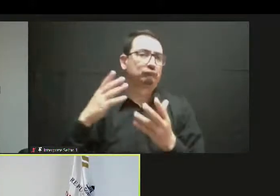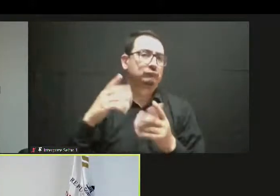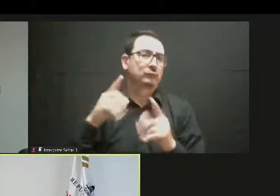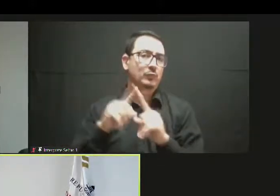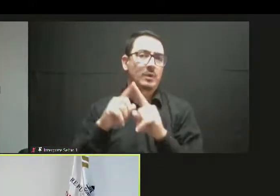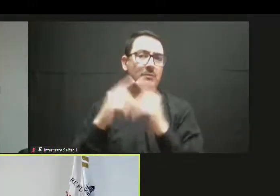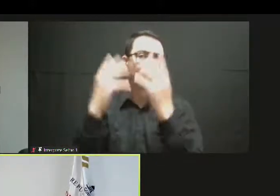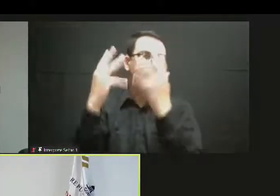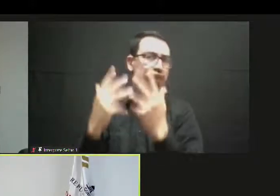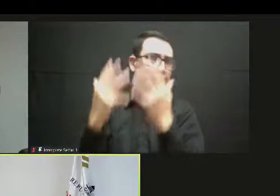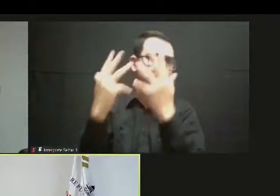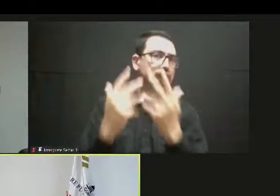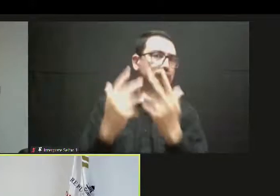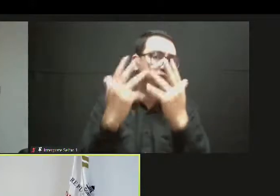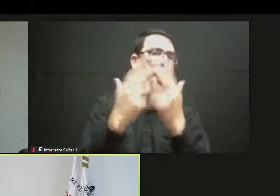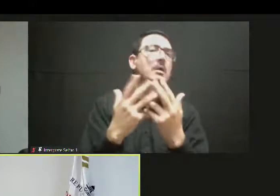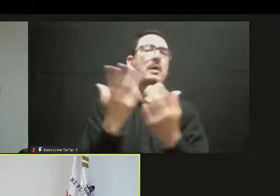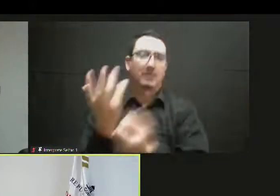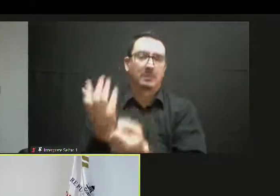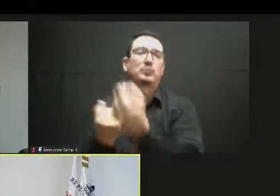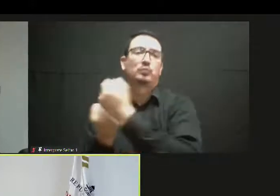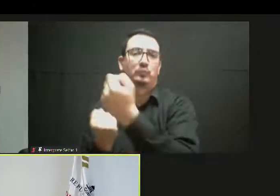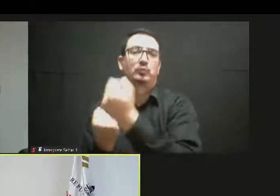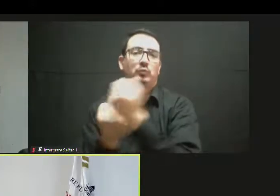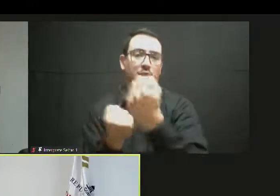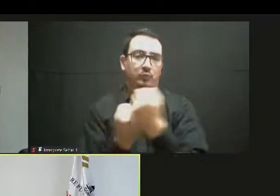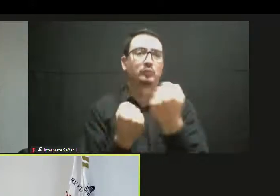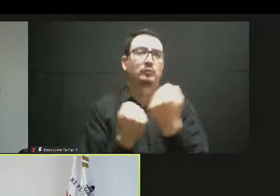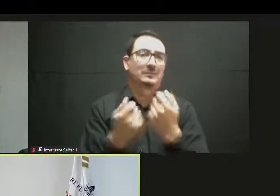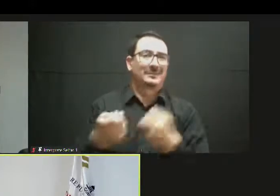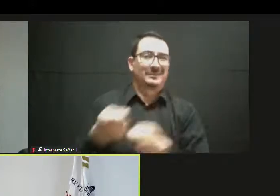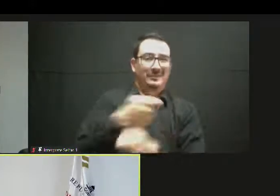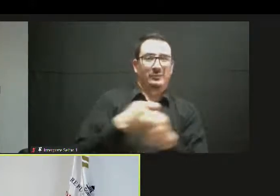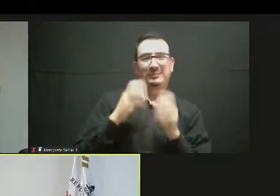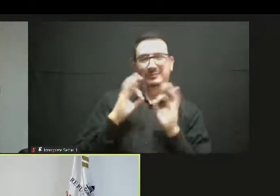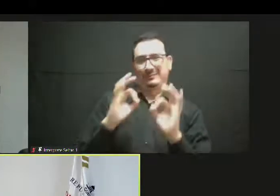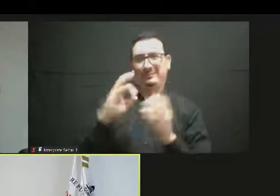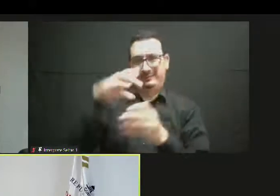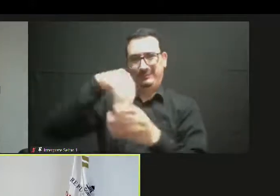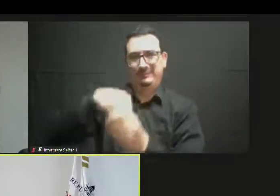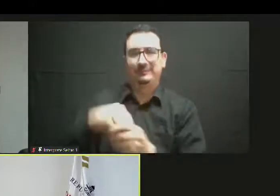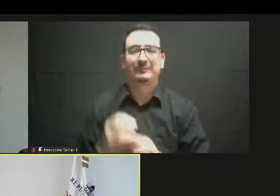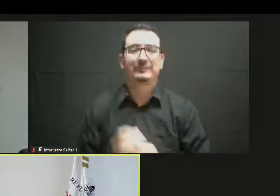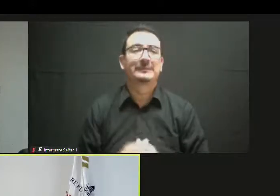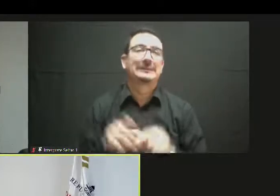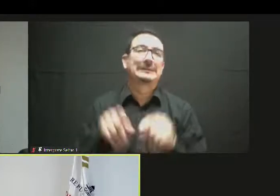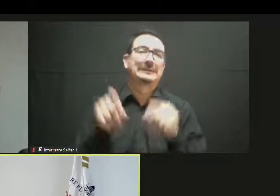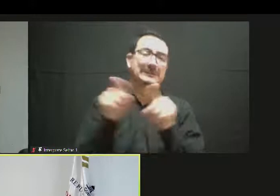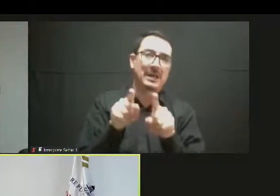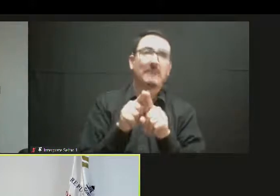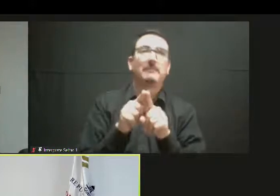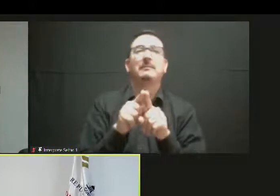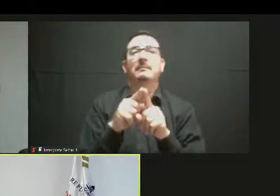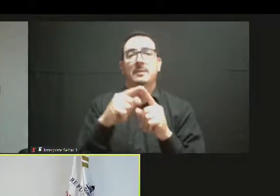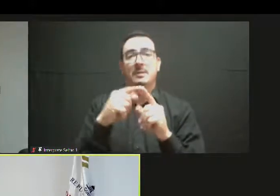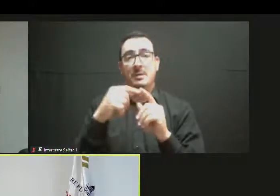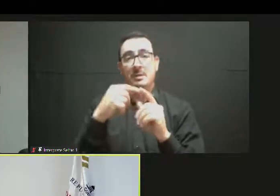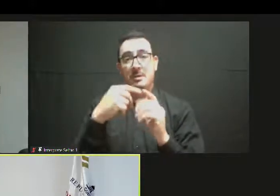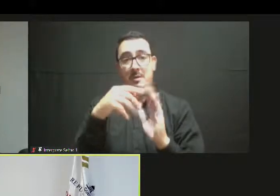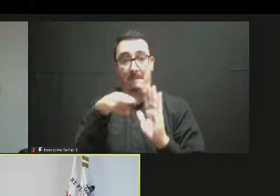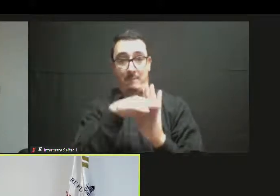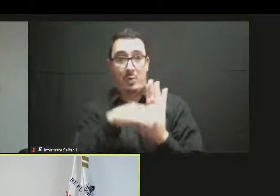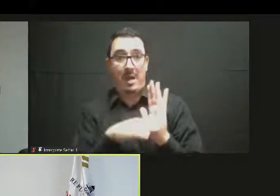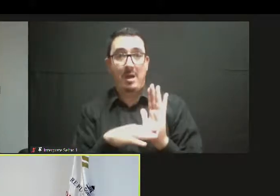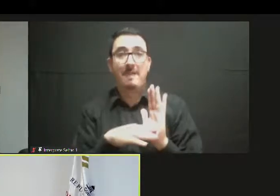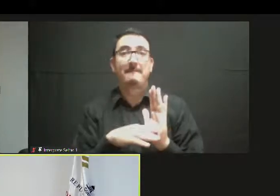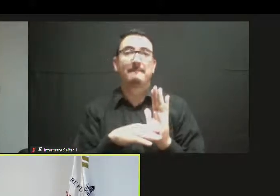el acceso a los mercados internacionales. También pusimos en marcha un programa de Empaga tu Talento, mediante el cual